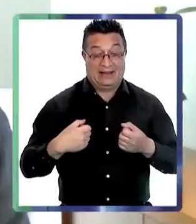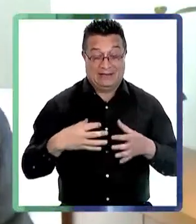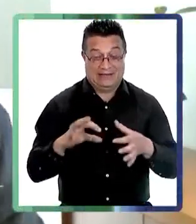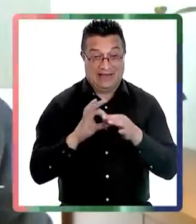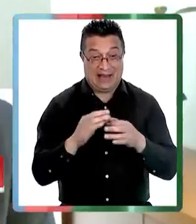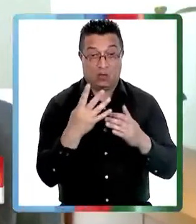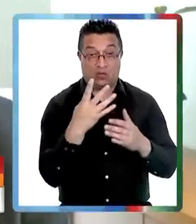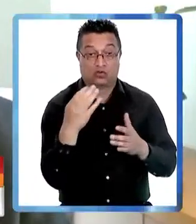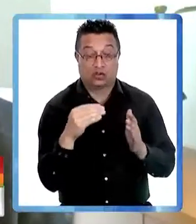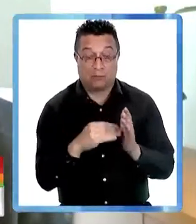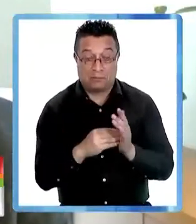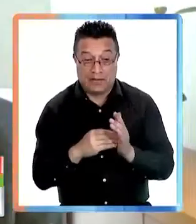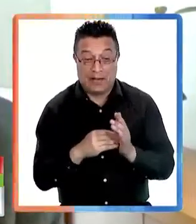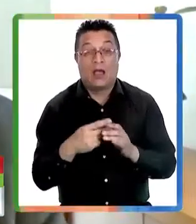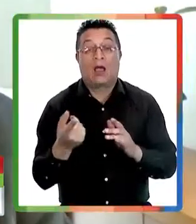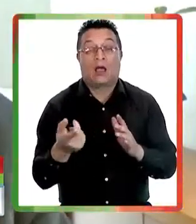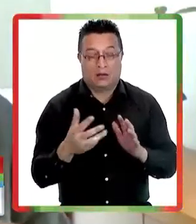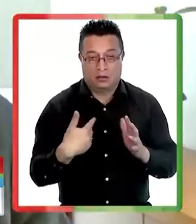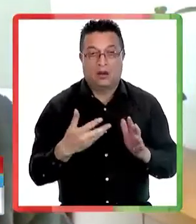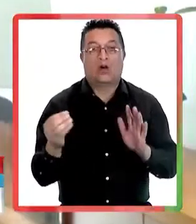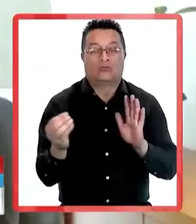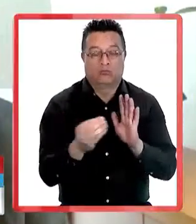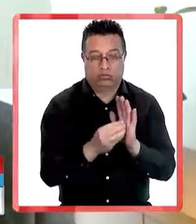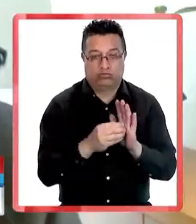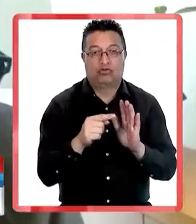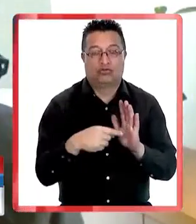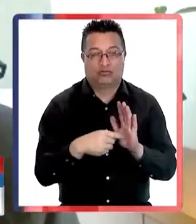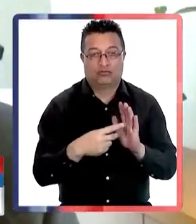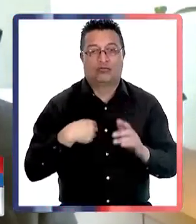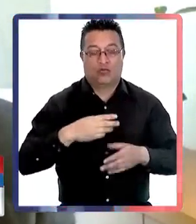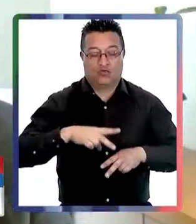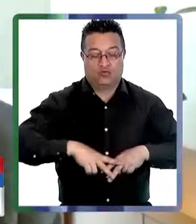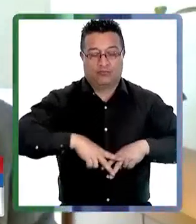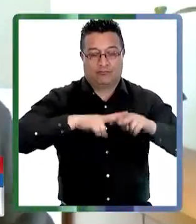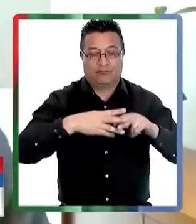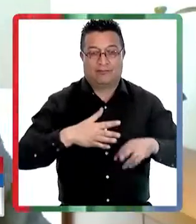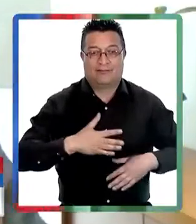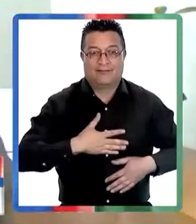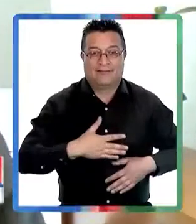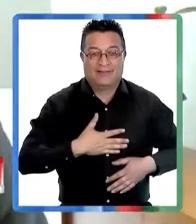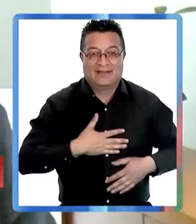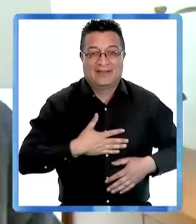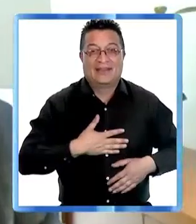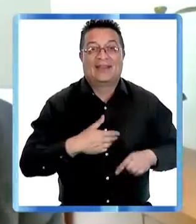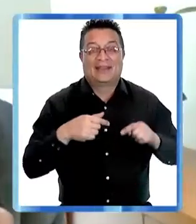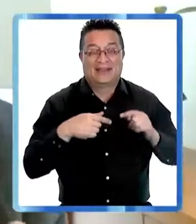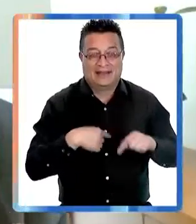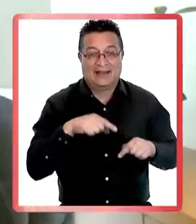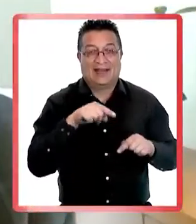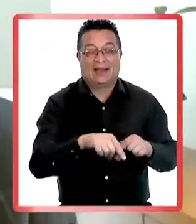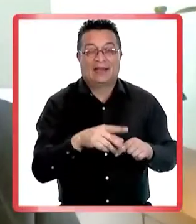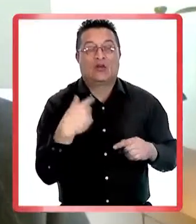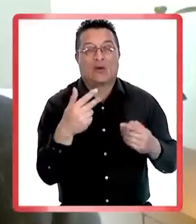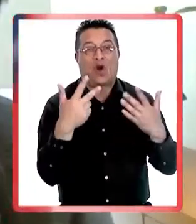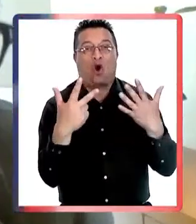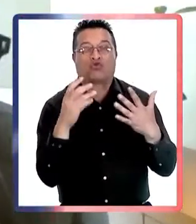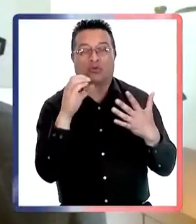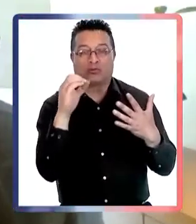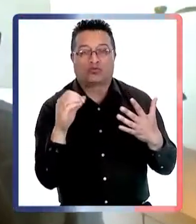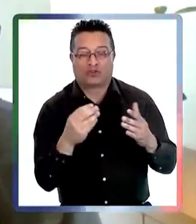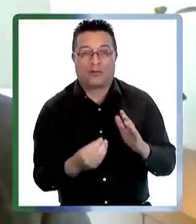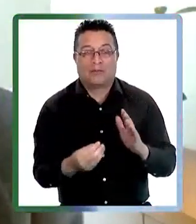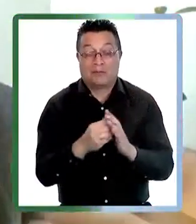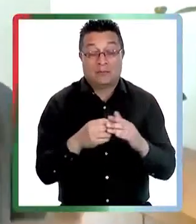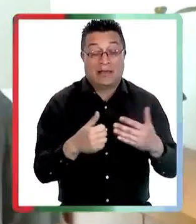400.000 pesos, probablemente se le va a estar registrando en su cuenta una cifra del orden del